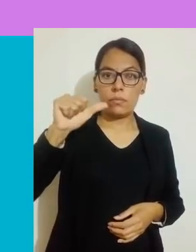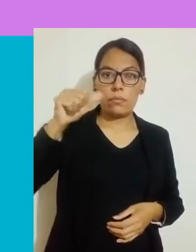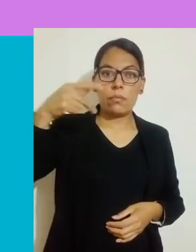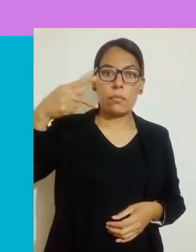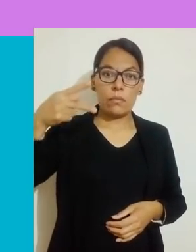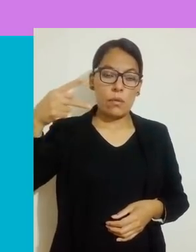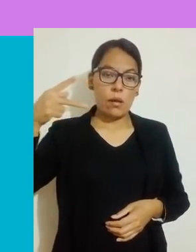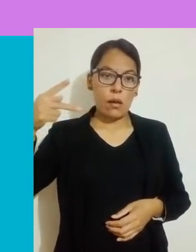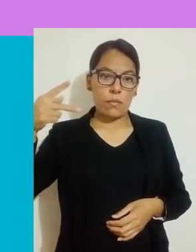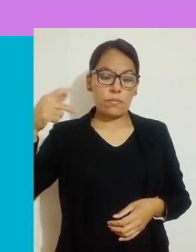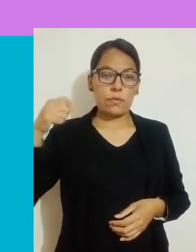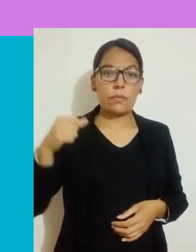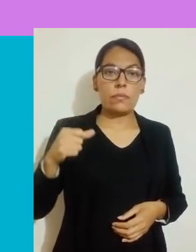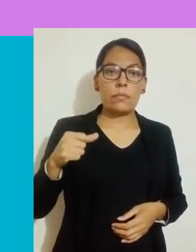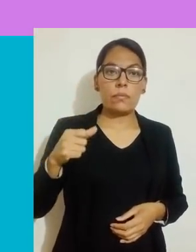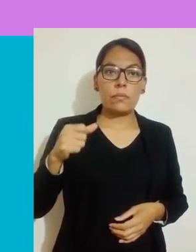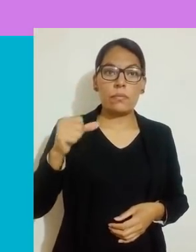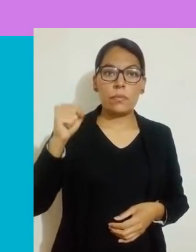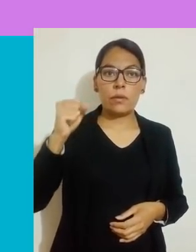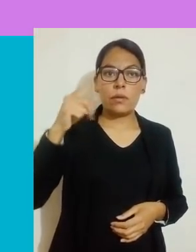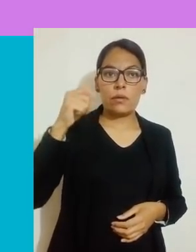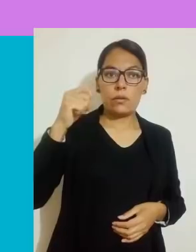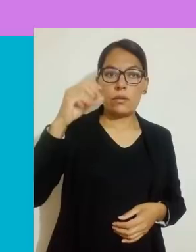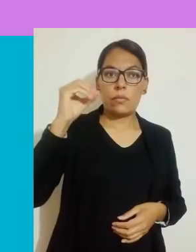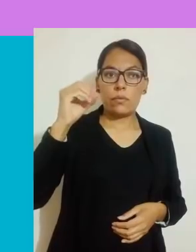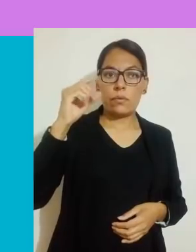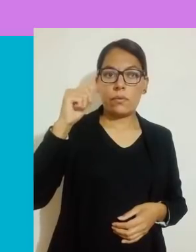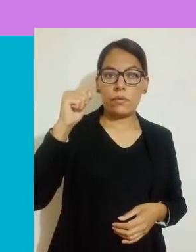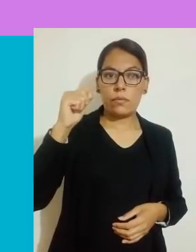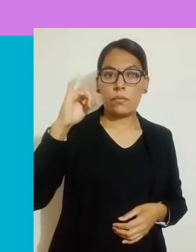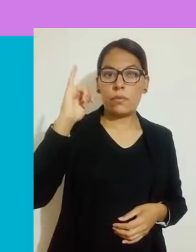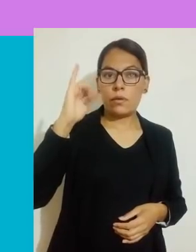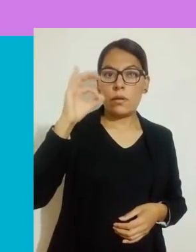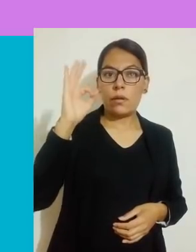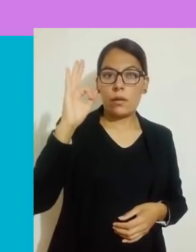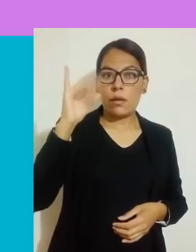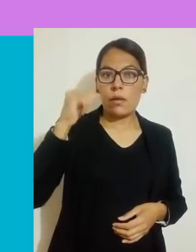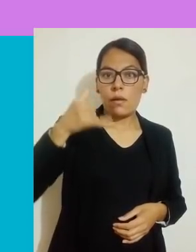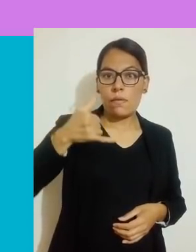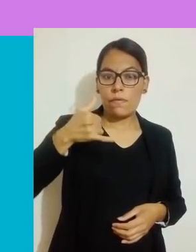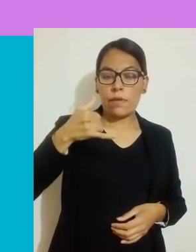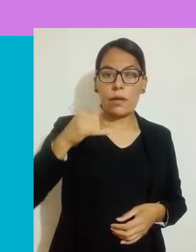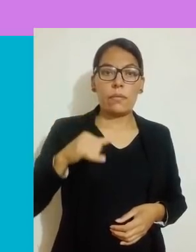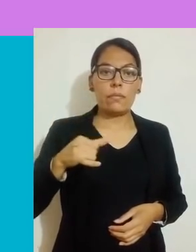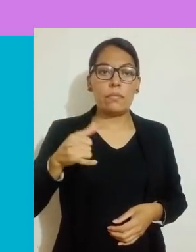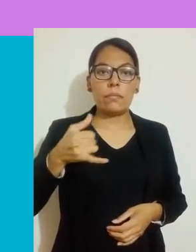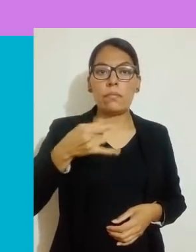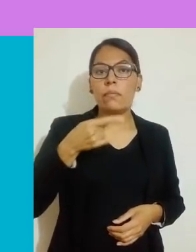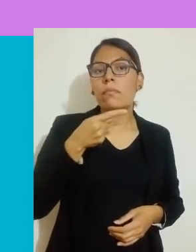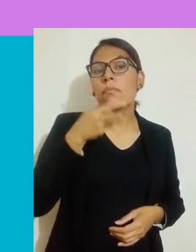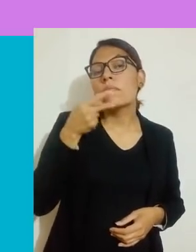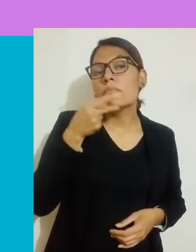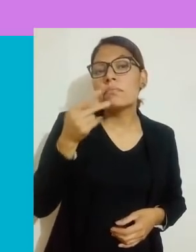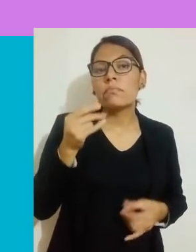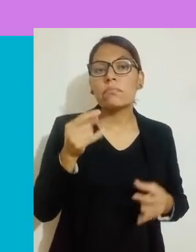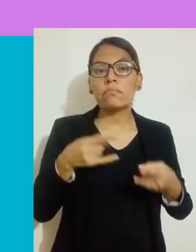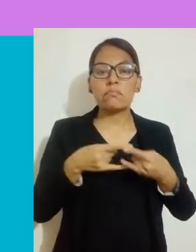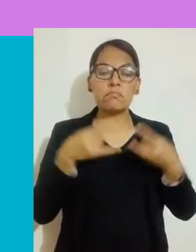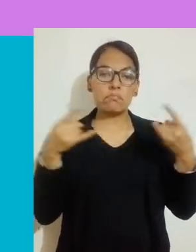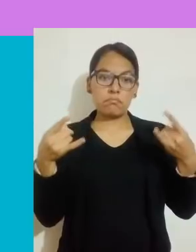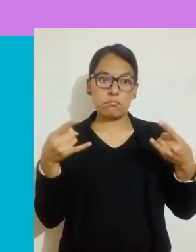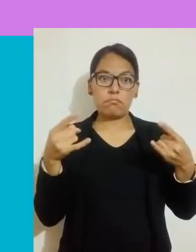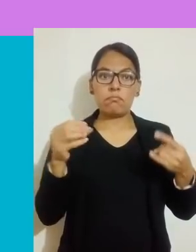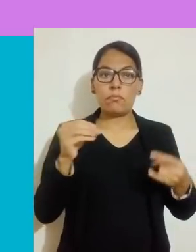cortas, o en podcast de Google. También puedes ocupar Kahoot.